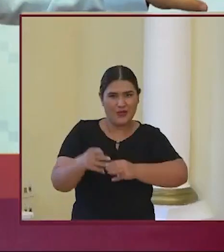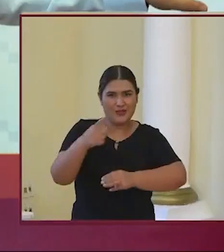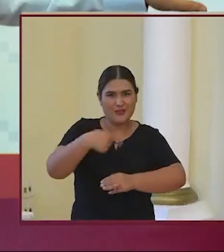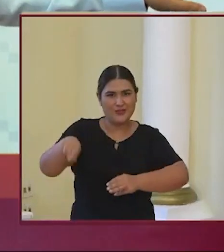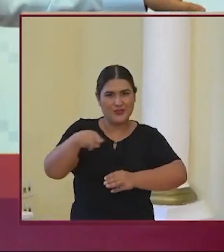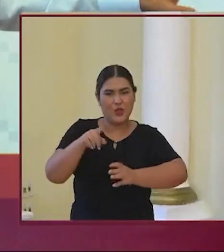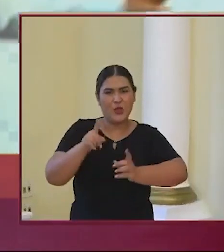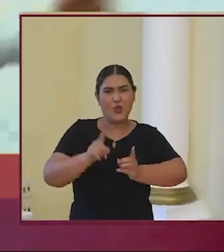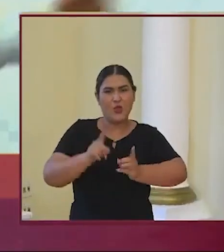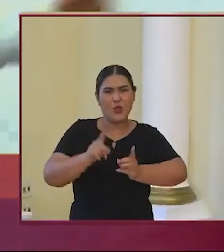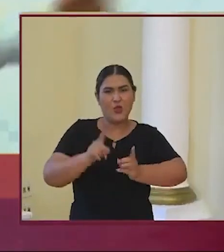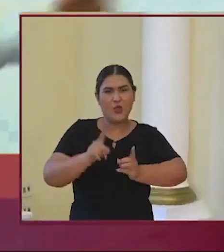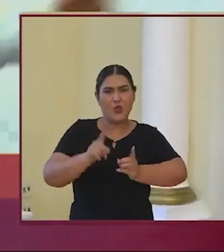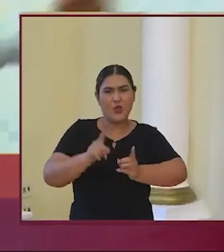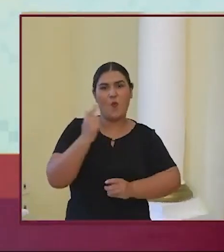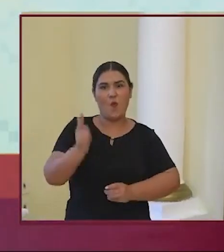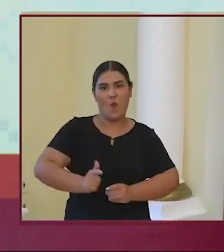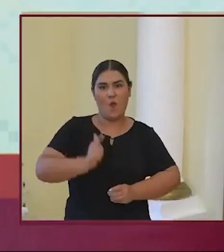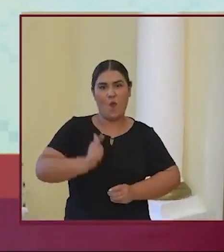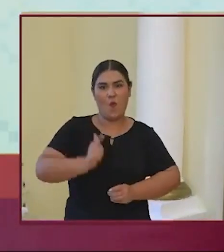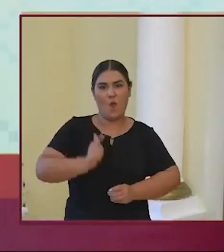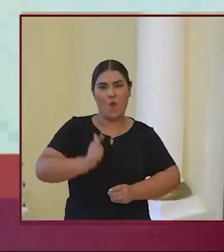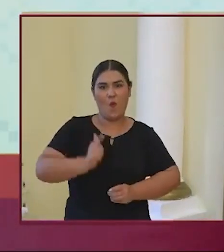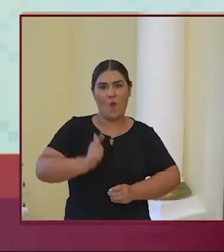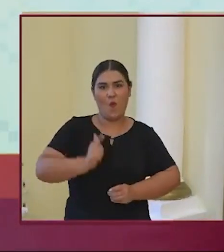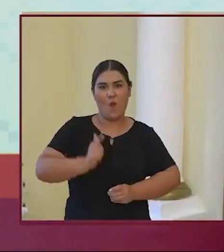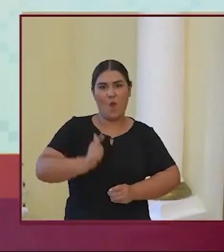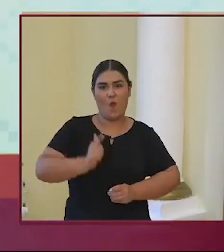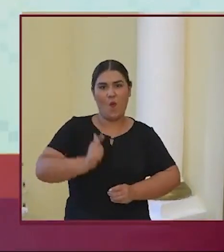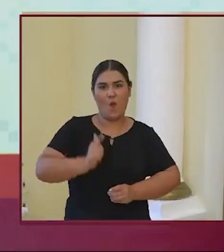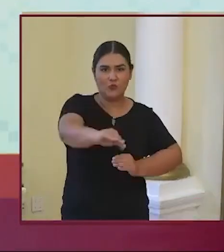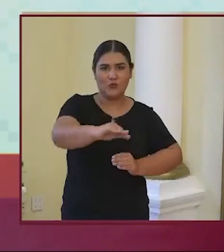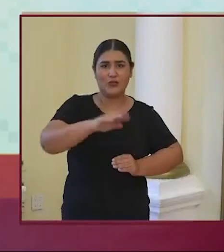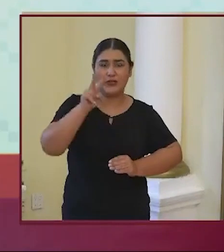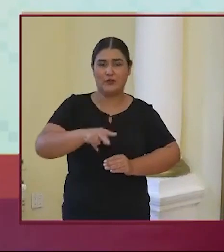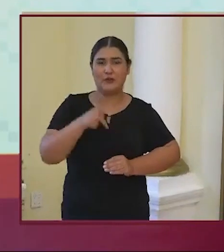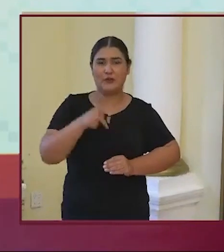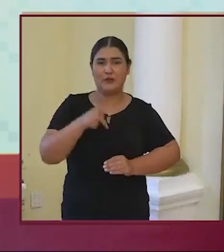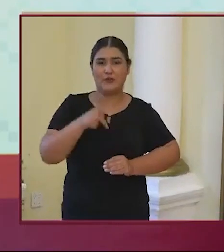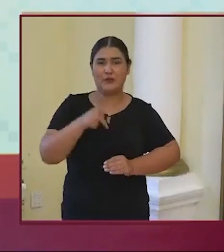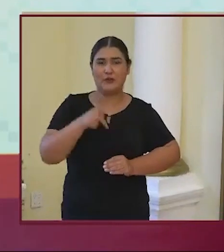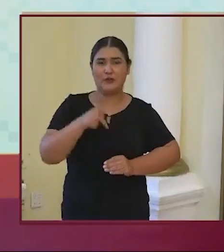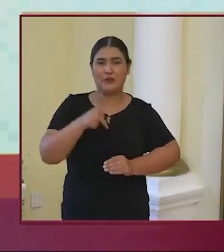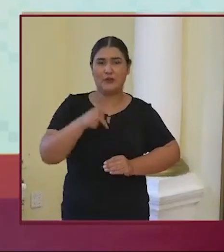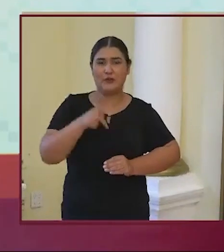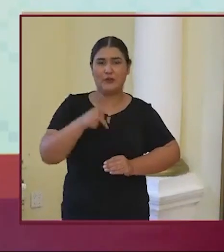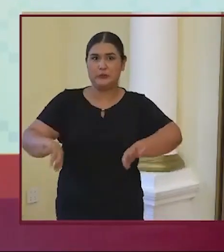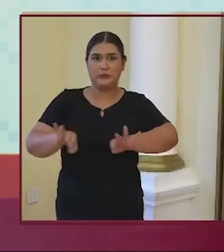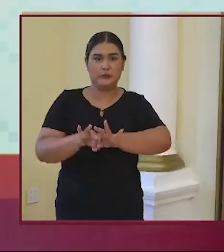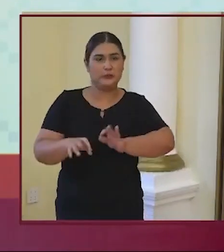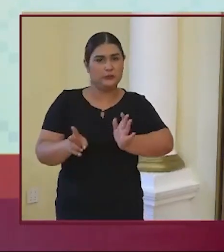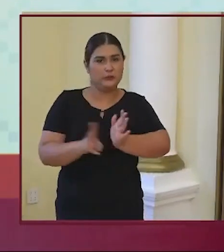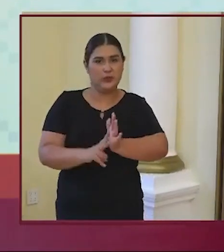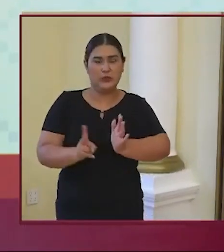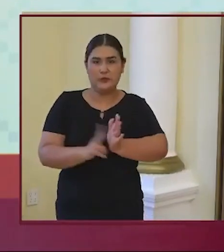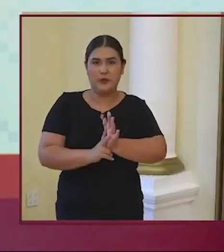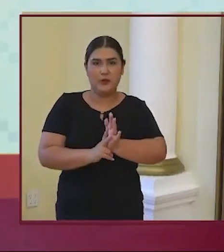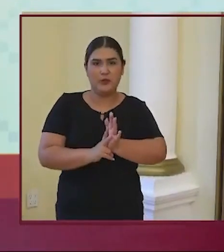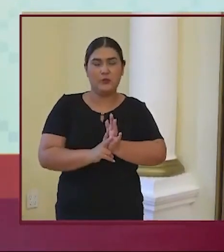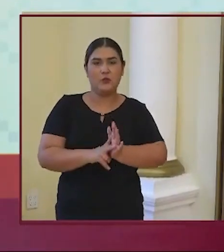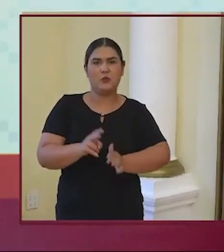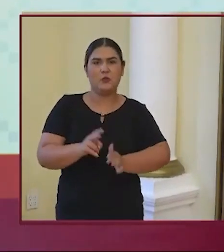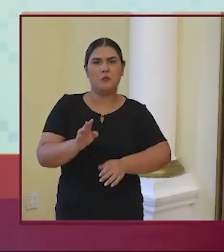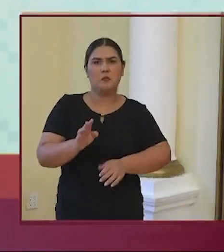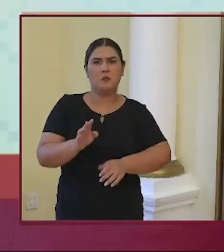Esta es una decisión muy importante. La empresa Litio México